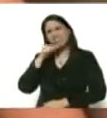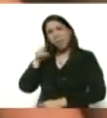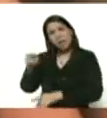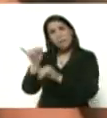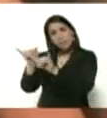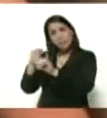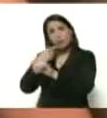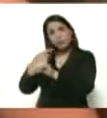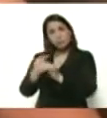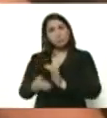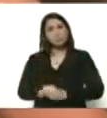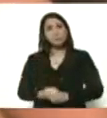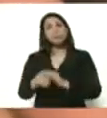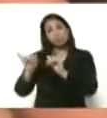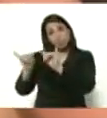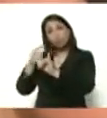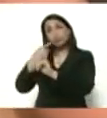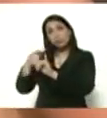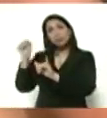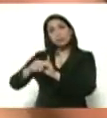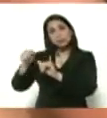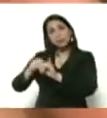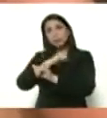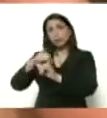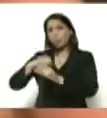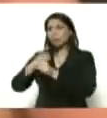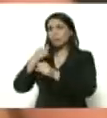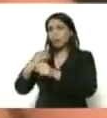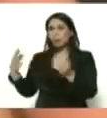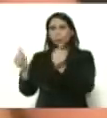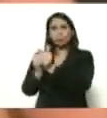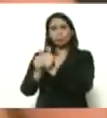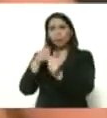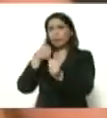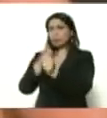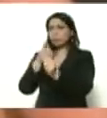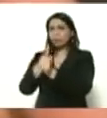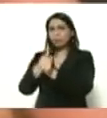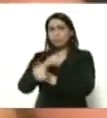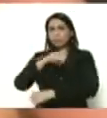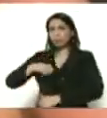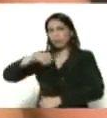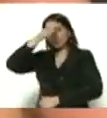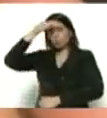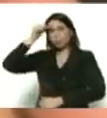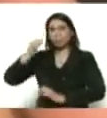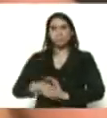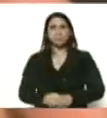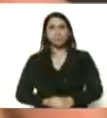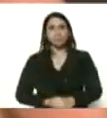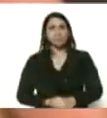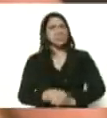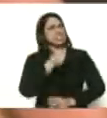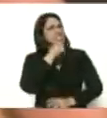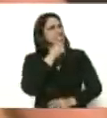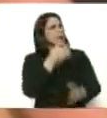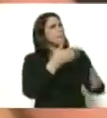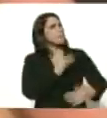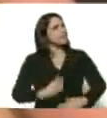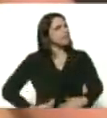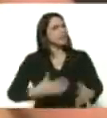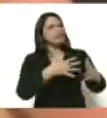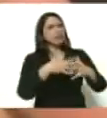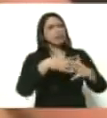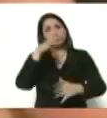mismos dicen, vuelvo a repetir eso. Sí, ellos dicen que trabajan con la asesoría de seguridad del presidente de los Estados Unidos. ¿Quién es el presidente de los Estados